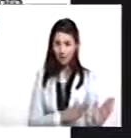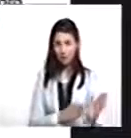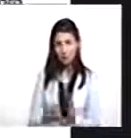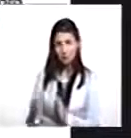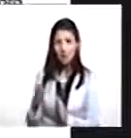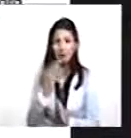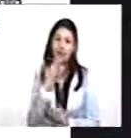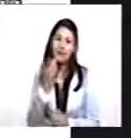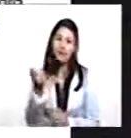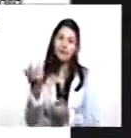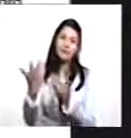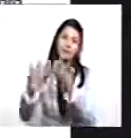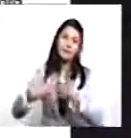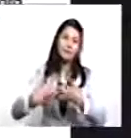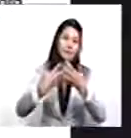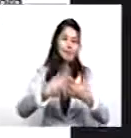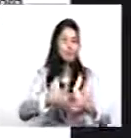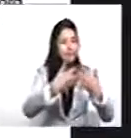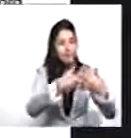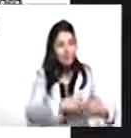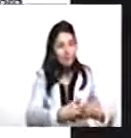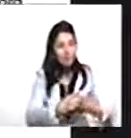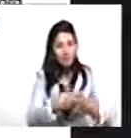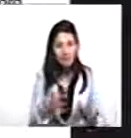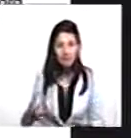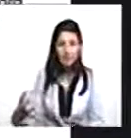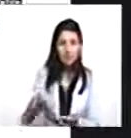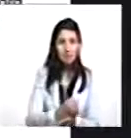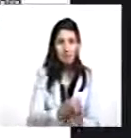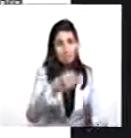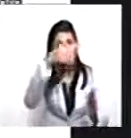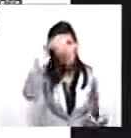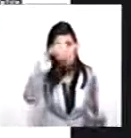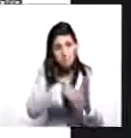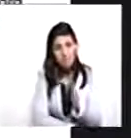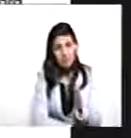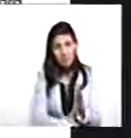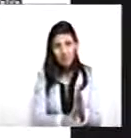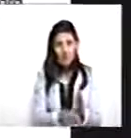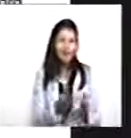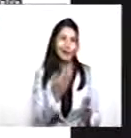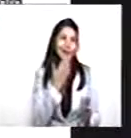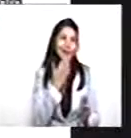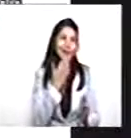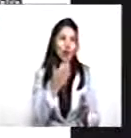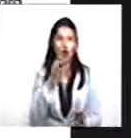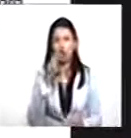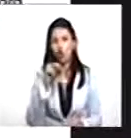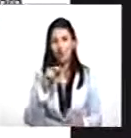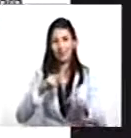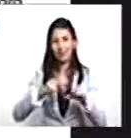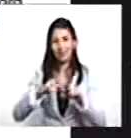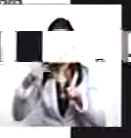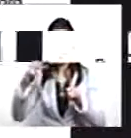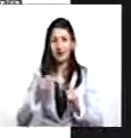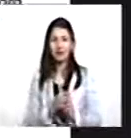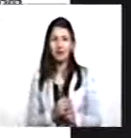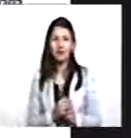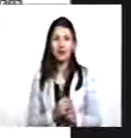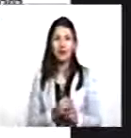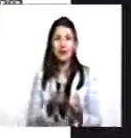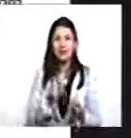las empresas, en desarrollo de sus programas de reducción de pérdidas no técnicas, o sea, estoy hablando de las pérdidas